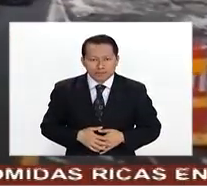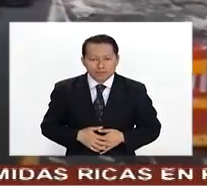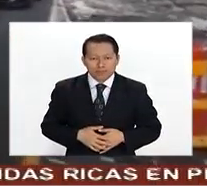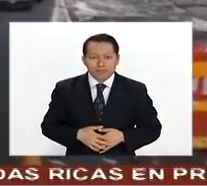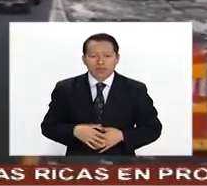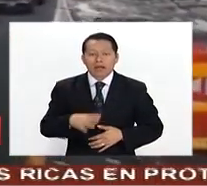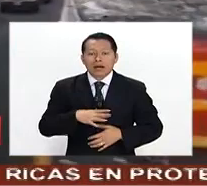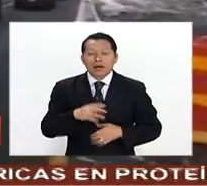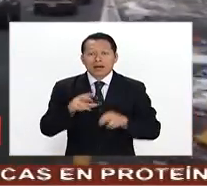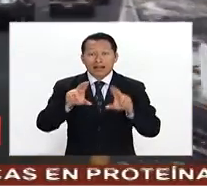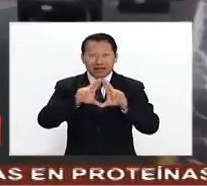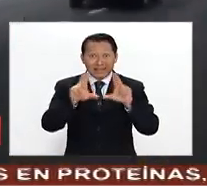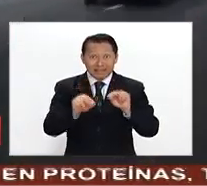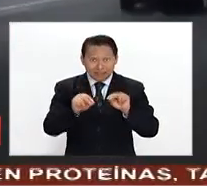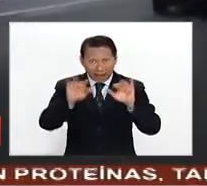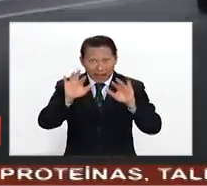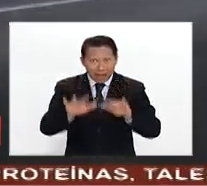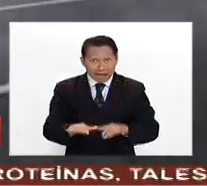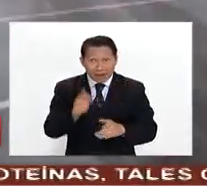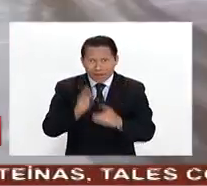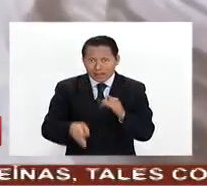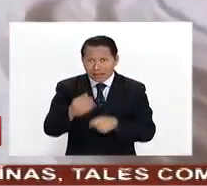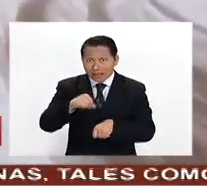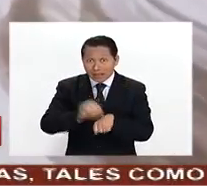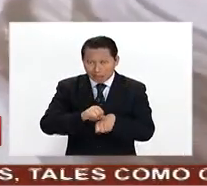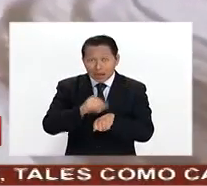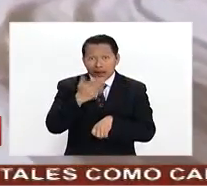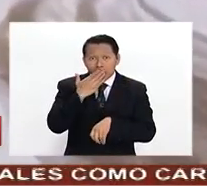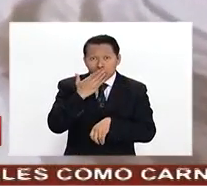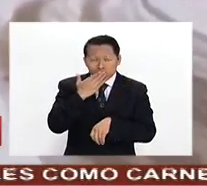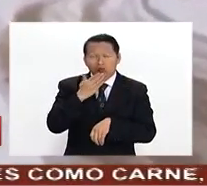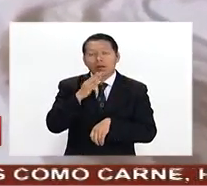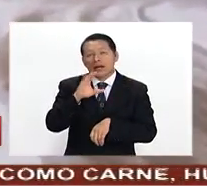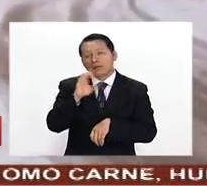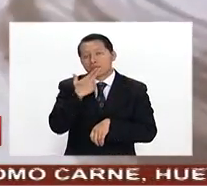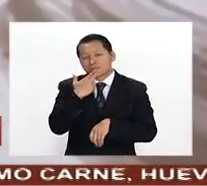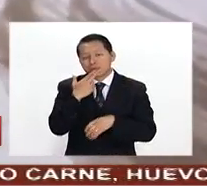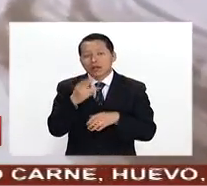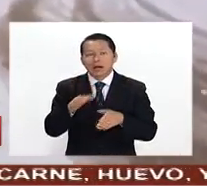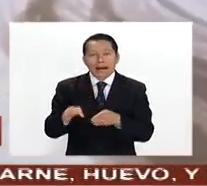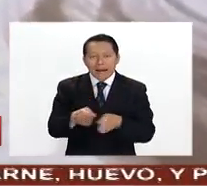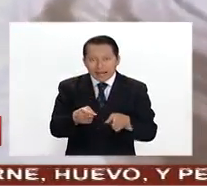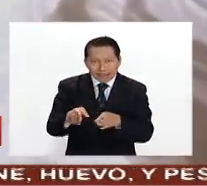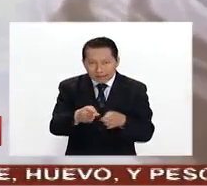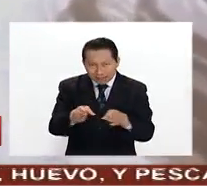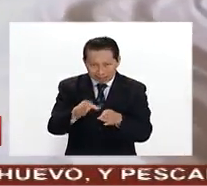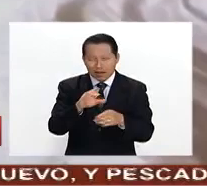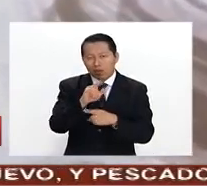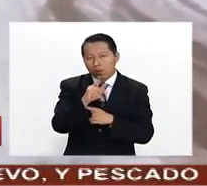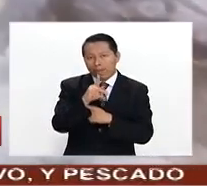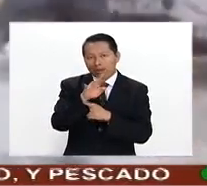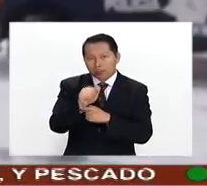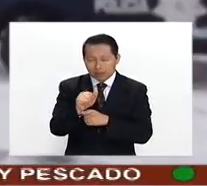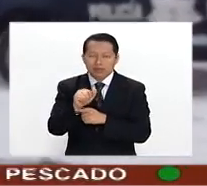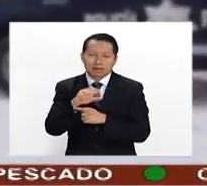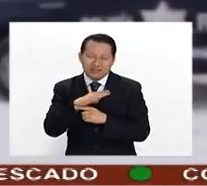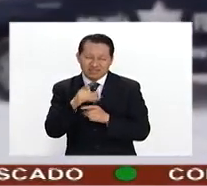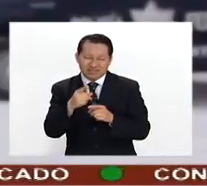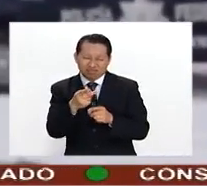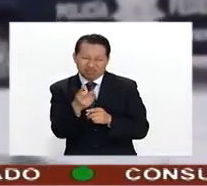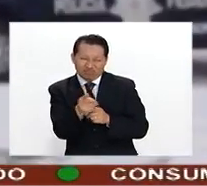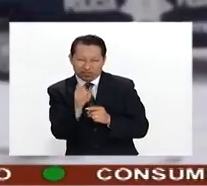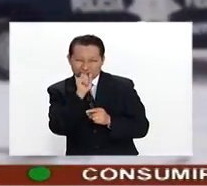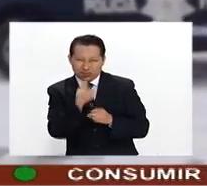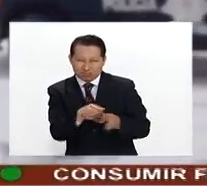Debido a la intensa nevada que se registró este fin de semana en Sonora y Chihuahua, las carreteras Imuris-Agua Prieta y Janos-Agua Prieta,